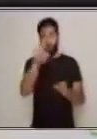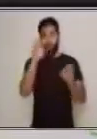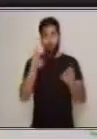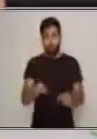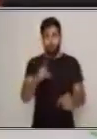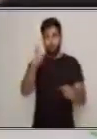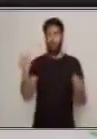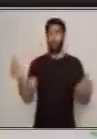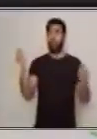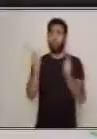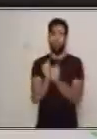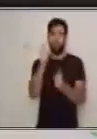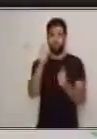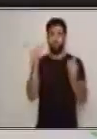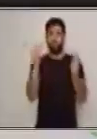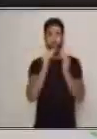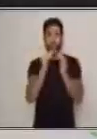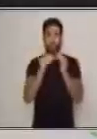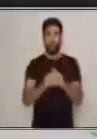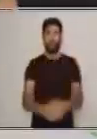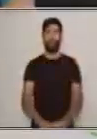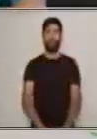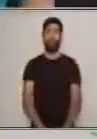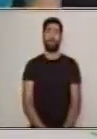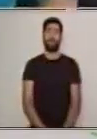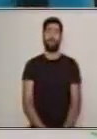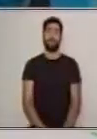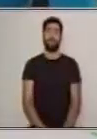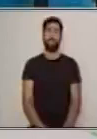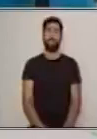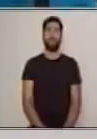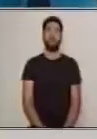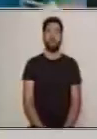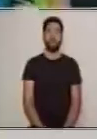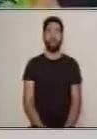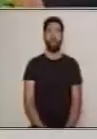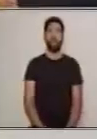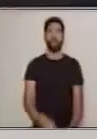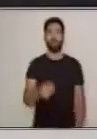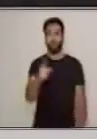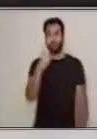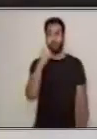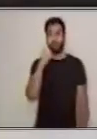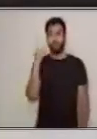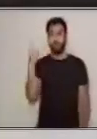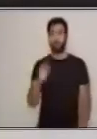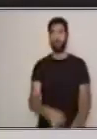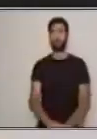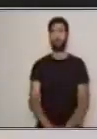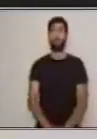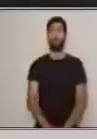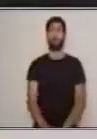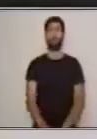tu casita y te están acompañando. La primera va a ser esta.